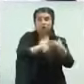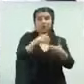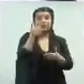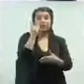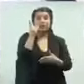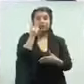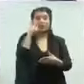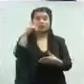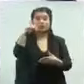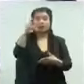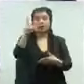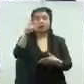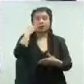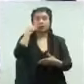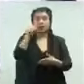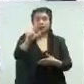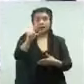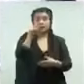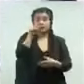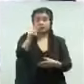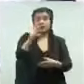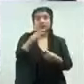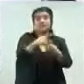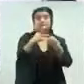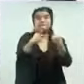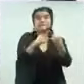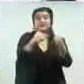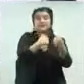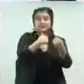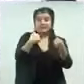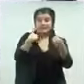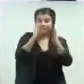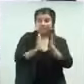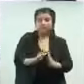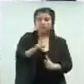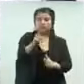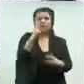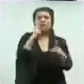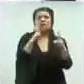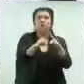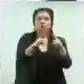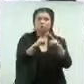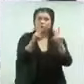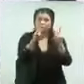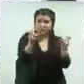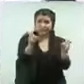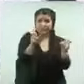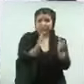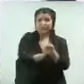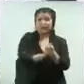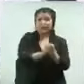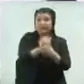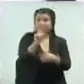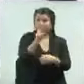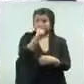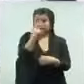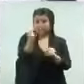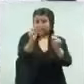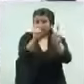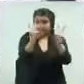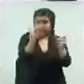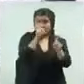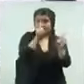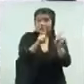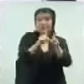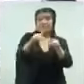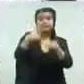dirección de Covial y si usted, viceministro de infraestructura, ya tenía conocimiento del tema. Ese sería para el primer tema, presidente, y si después me